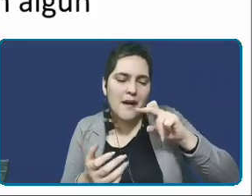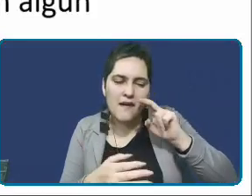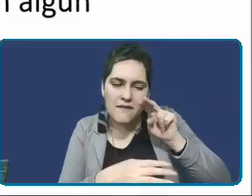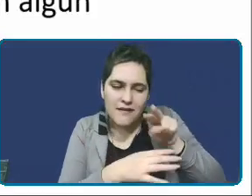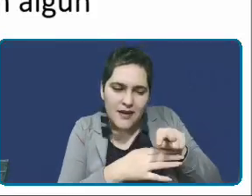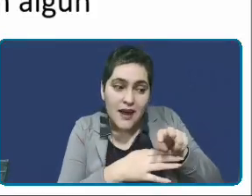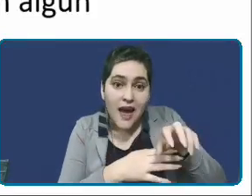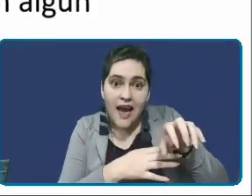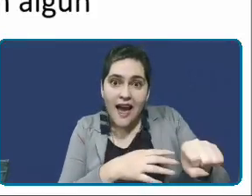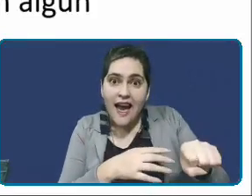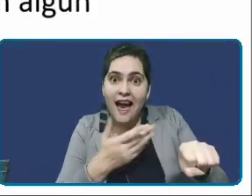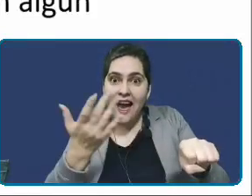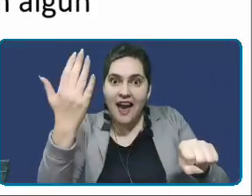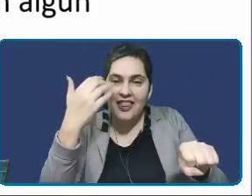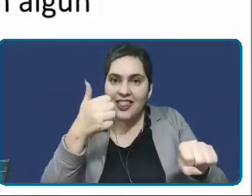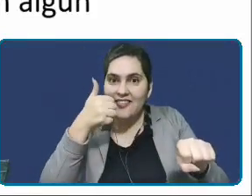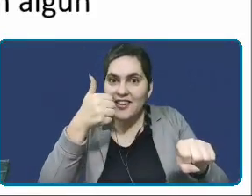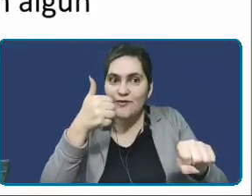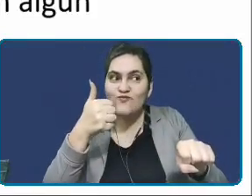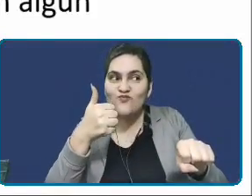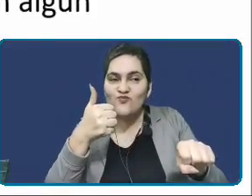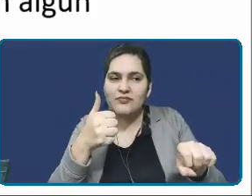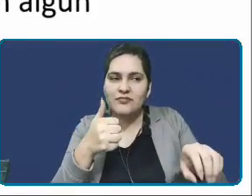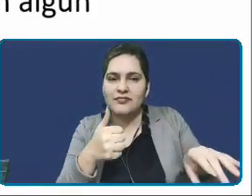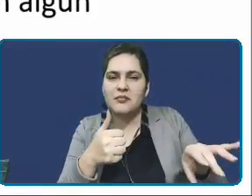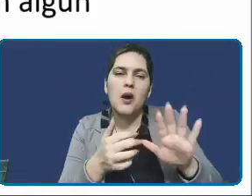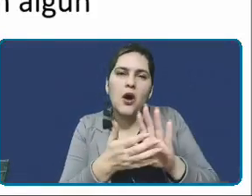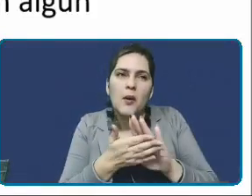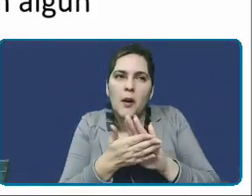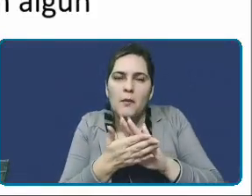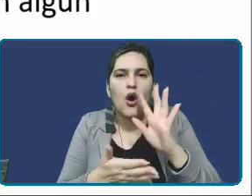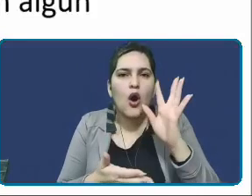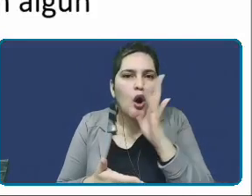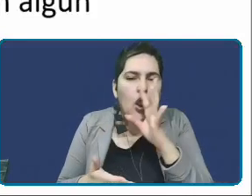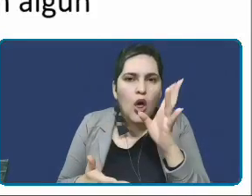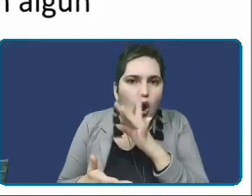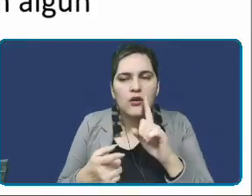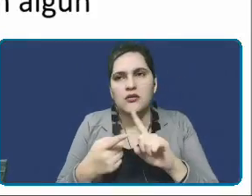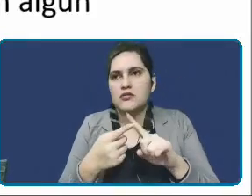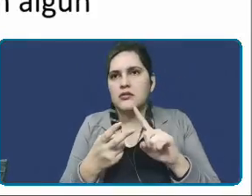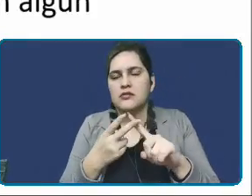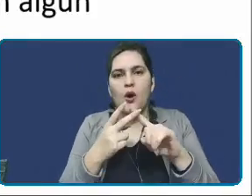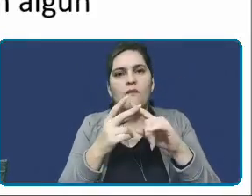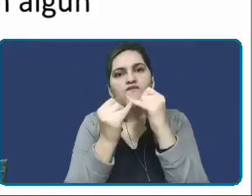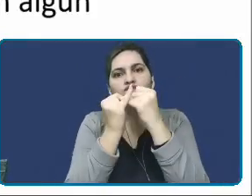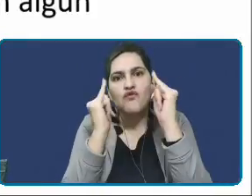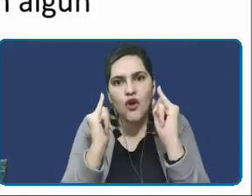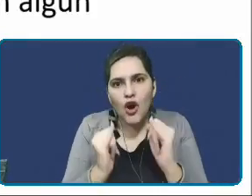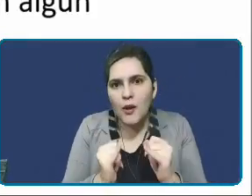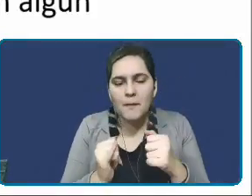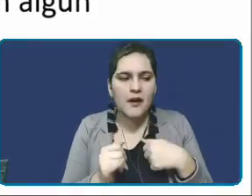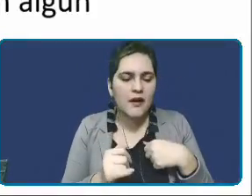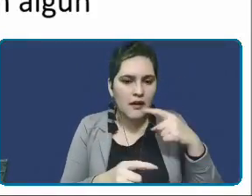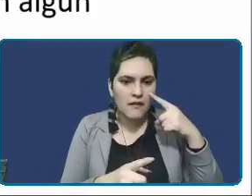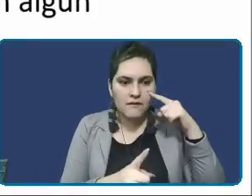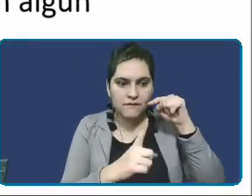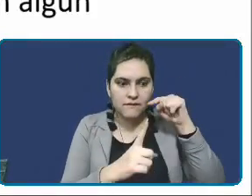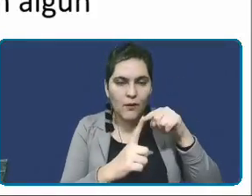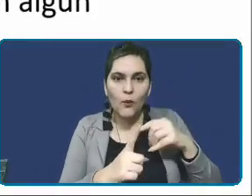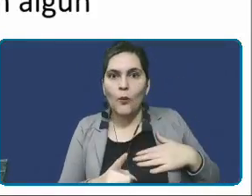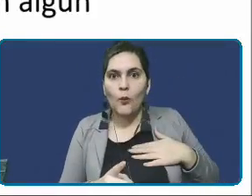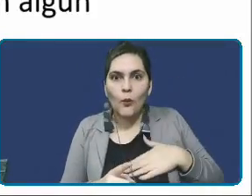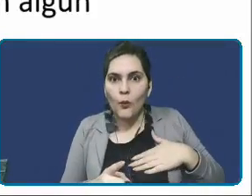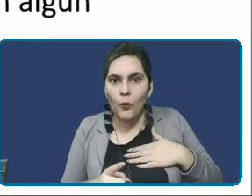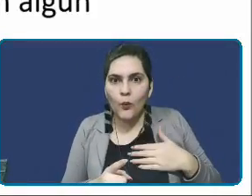Porque voy a utilizar los colores, voy a utilizar las formas, a lo mejor, porque eso es lo que más le gusta, o eso es lo que